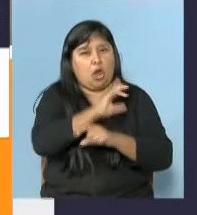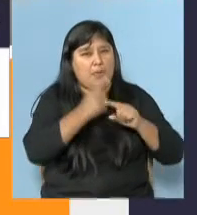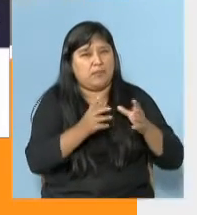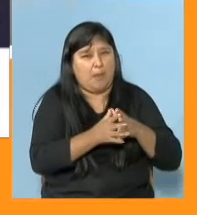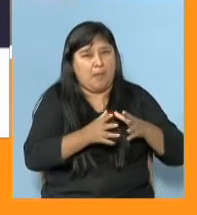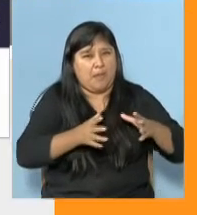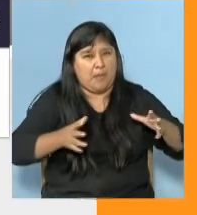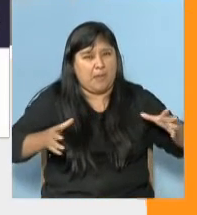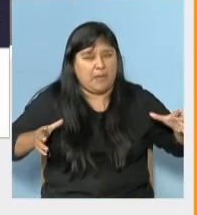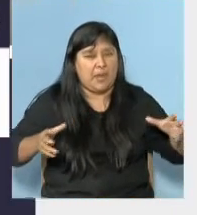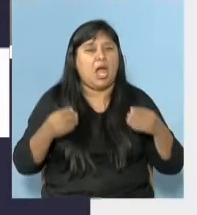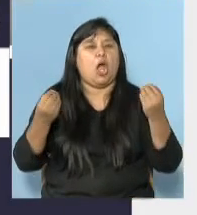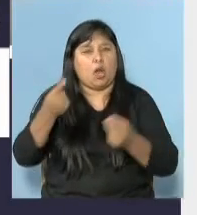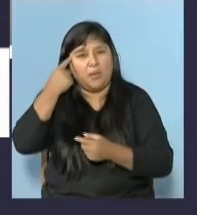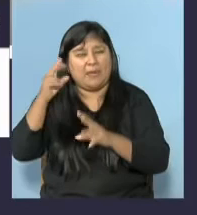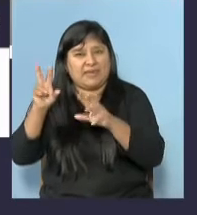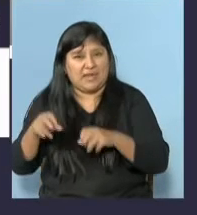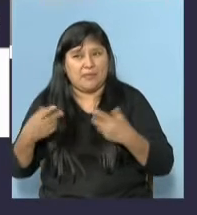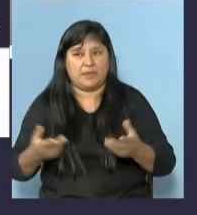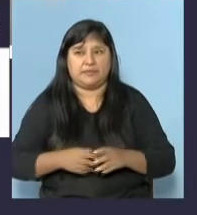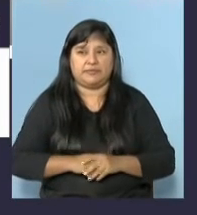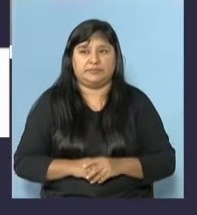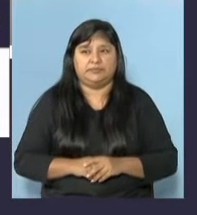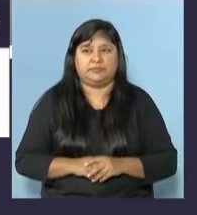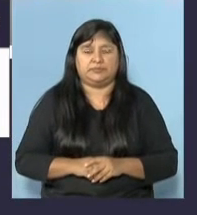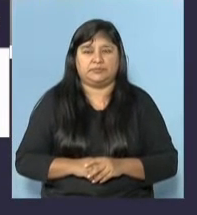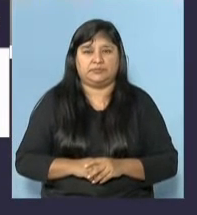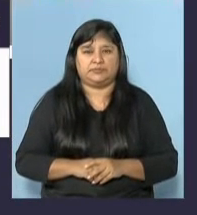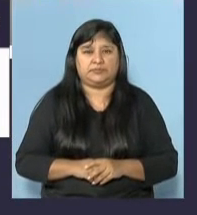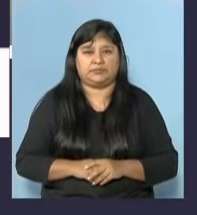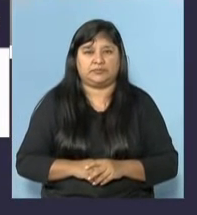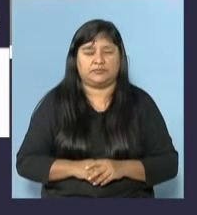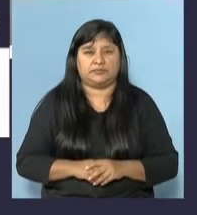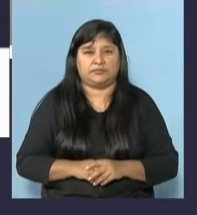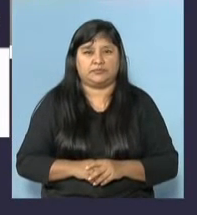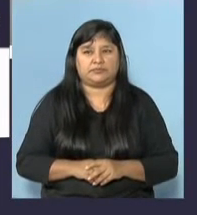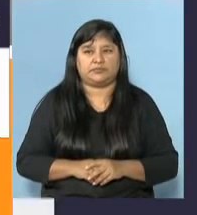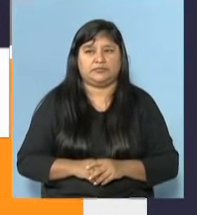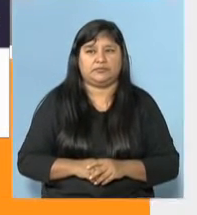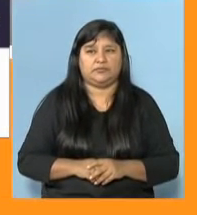¿Vos te referís a aislamiento de las personas? Sí, o aislamiento de las personas.